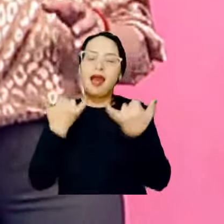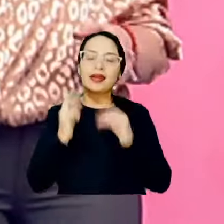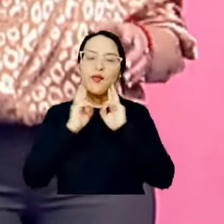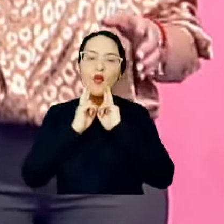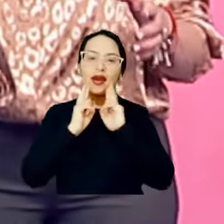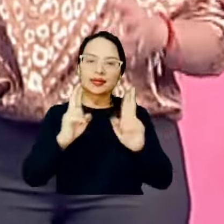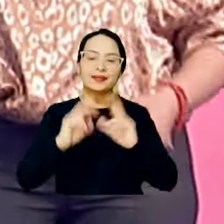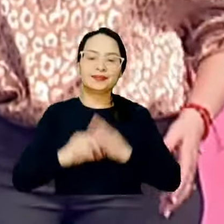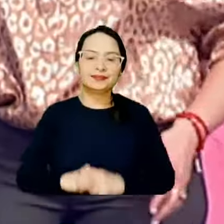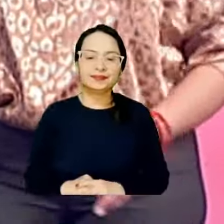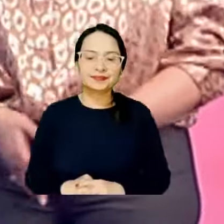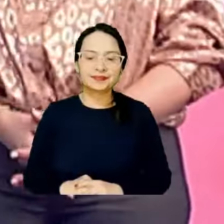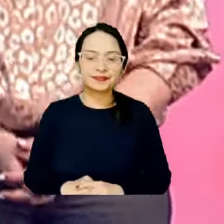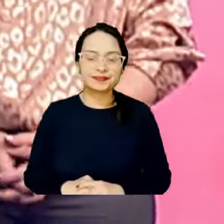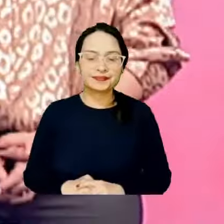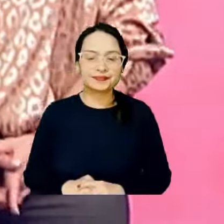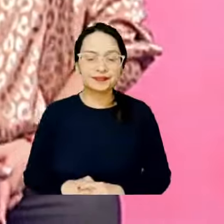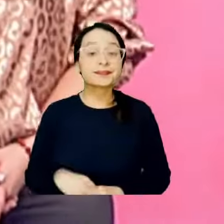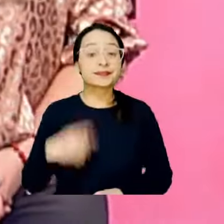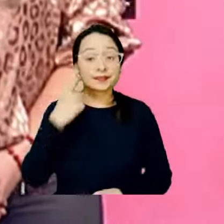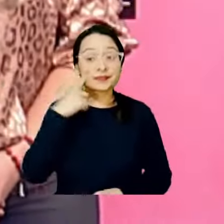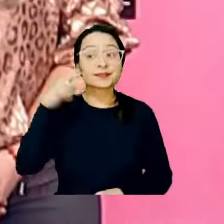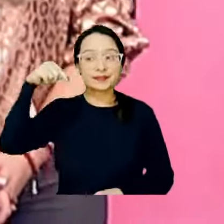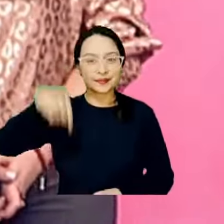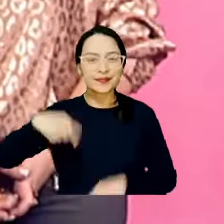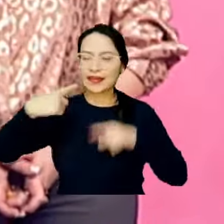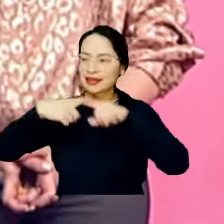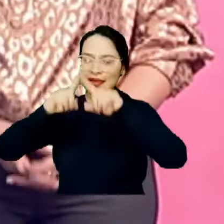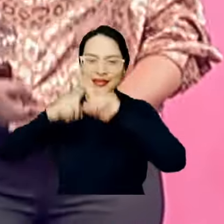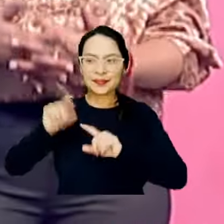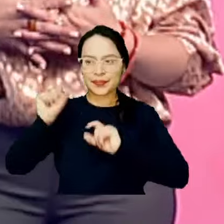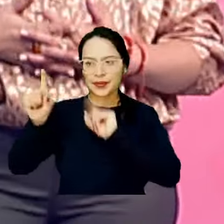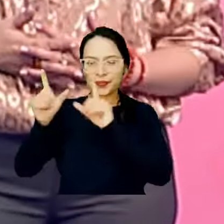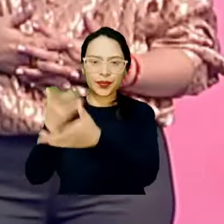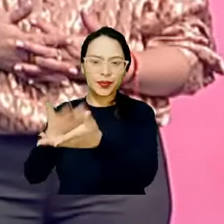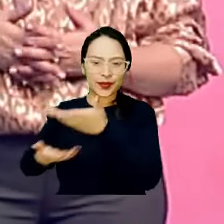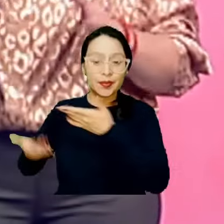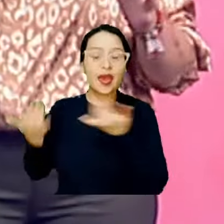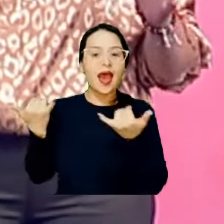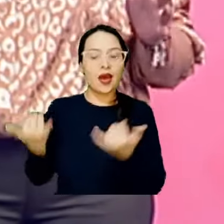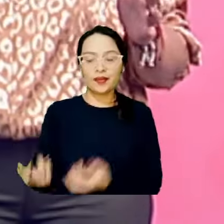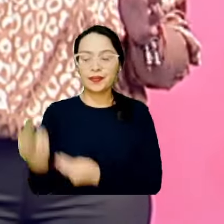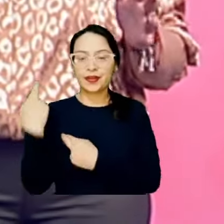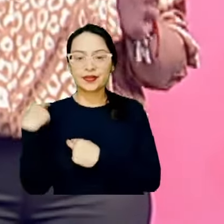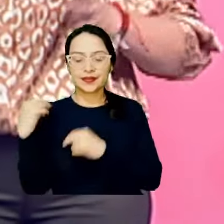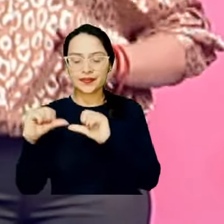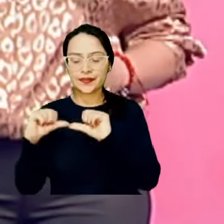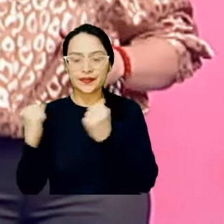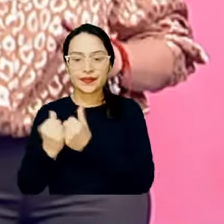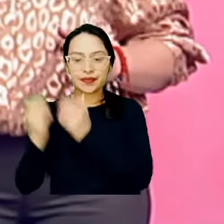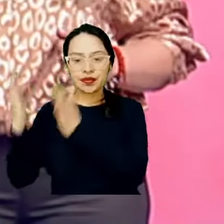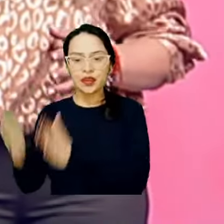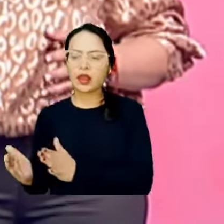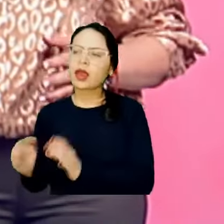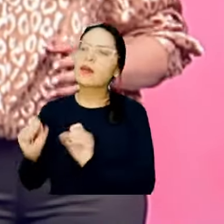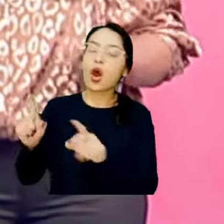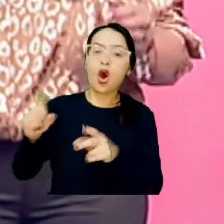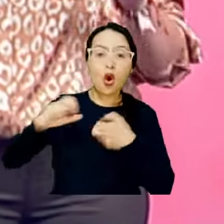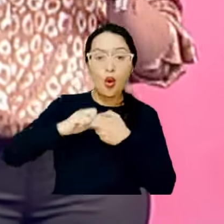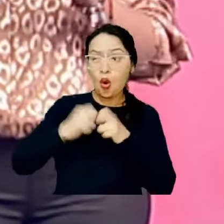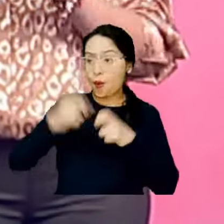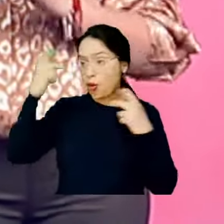administraciones anteriores. Aquí le vamos a preguntar al doctor Adrián Castro, actual asambleísta, porque ha sido mencionado, ¿es un tema político o qué trae justamente a